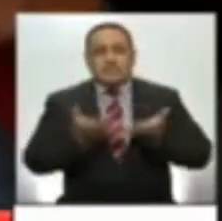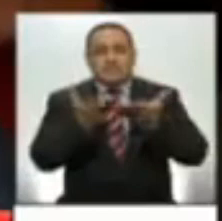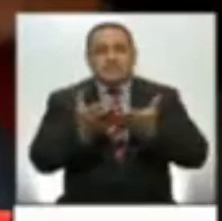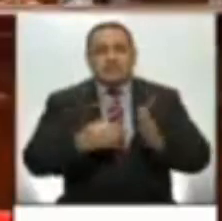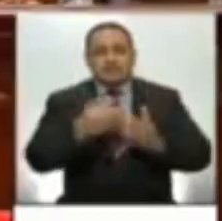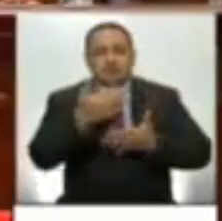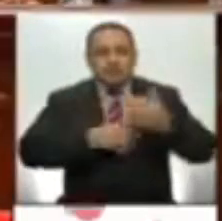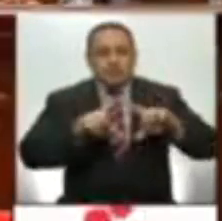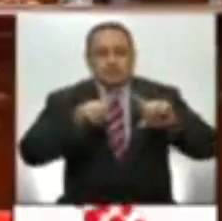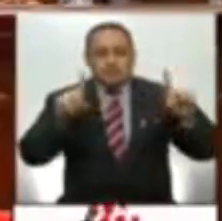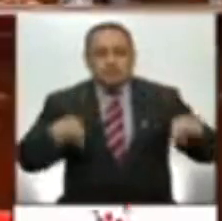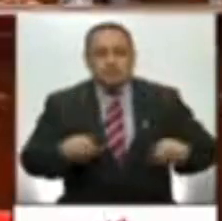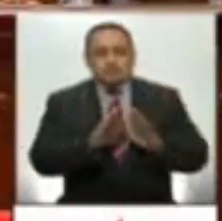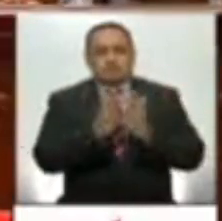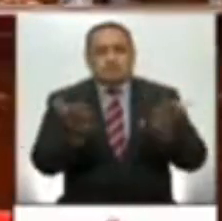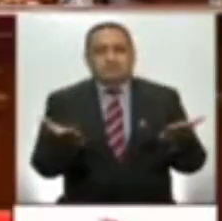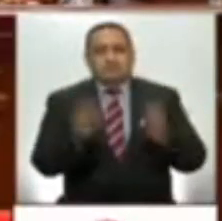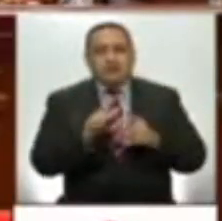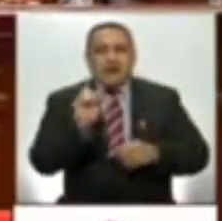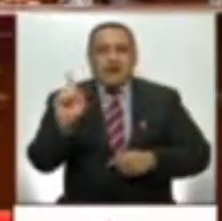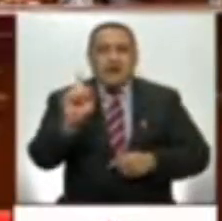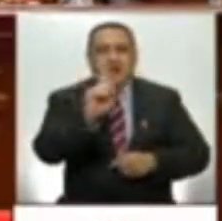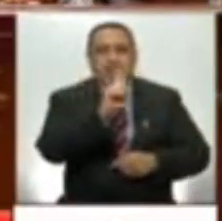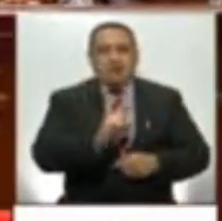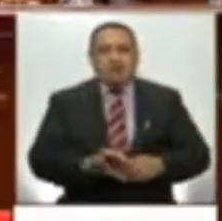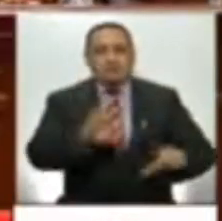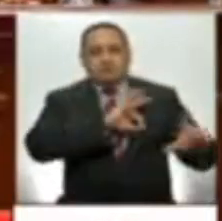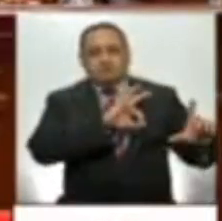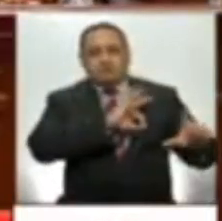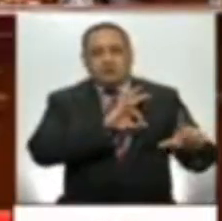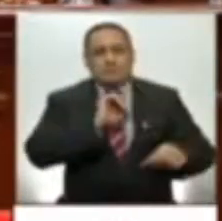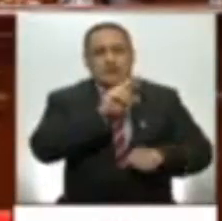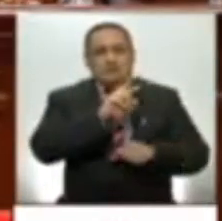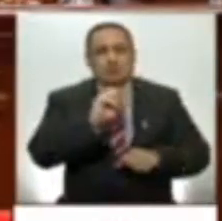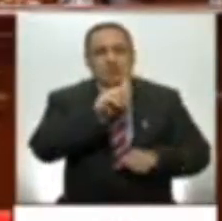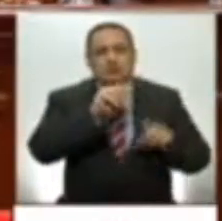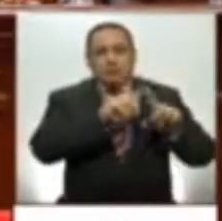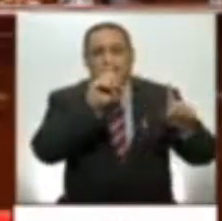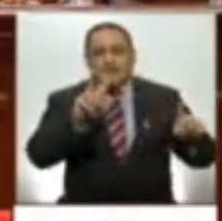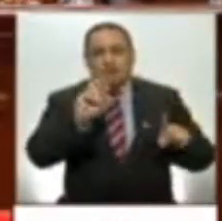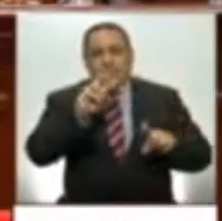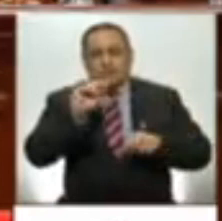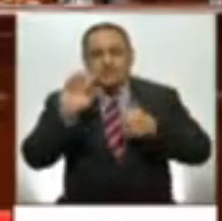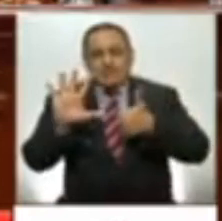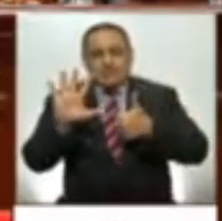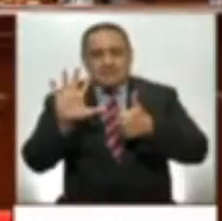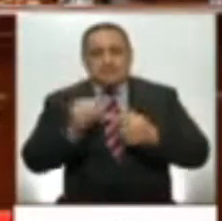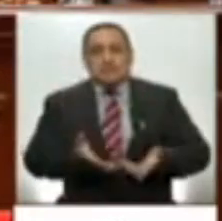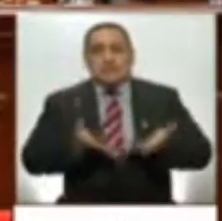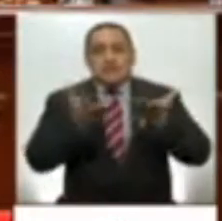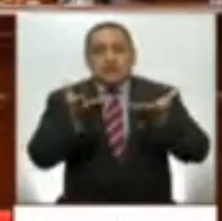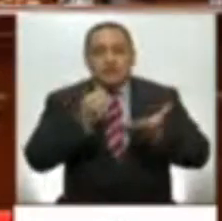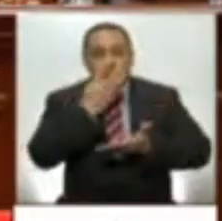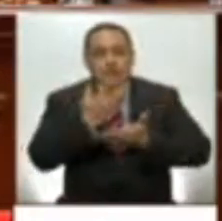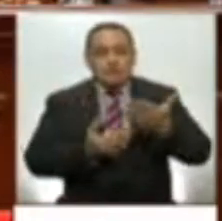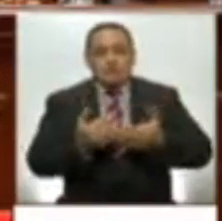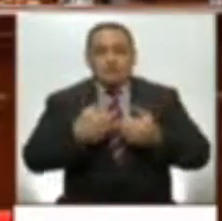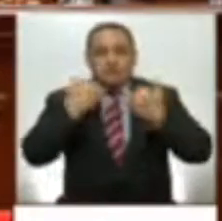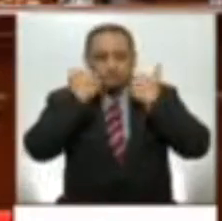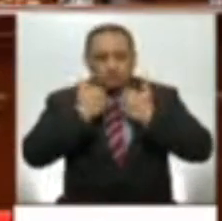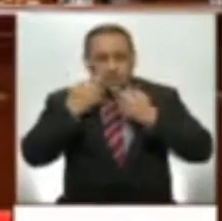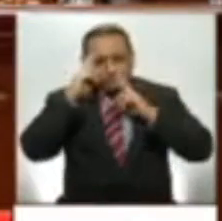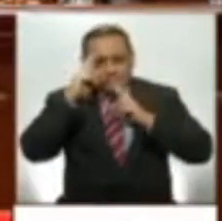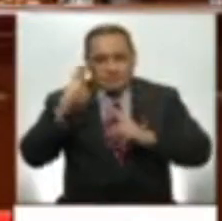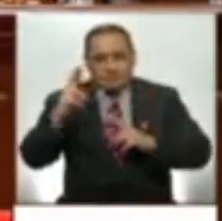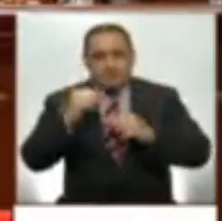respectivas credenciales a los congresistas electos para el periodo 2021-2026. Sin otro particular, le hago llegar las expresiones de mi mayor